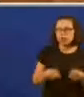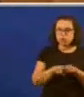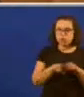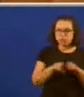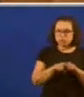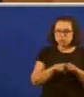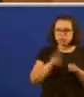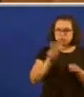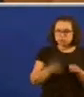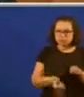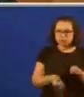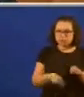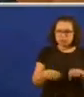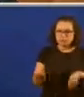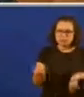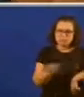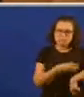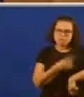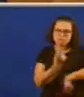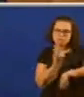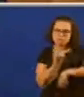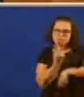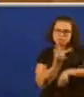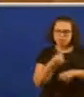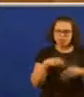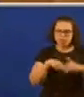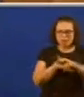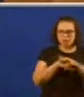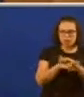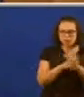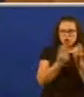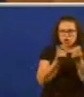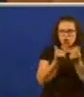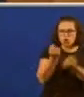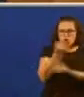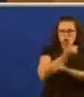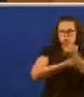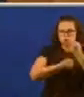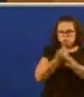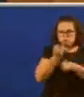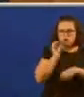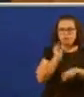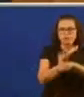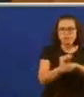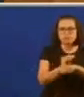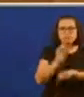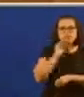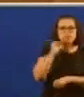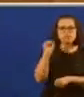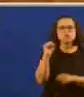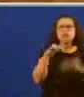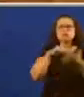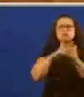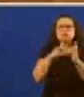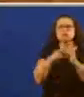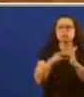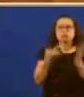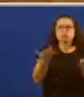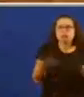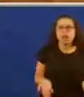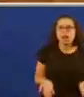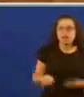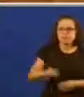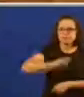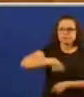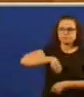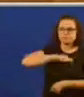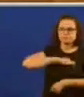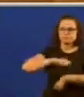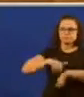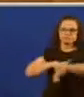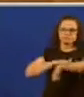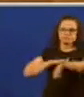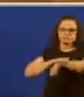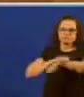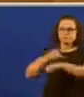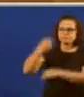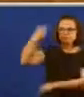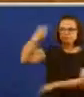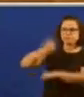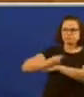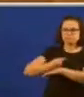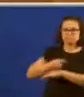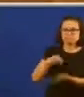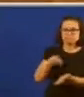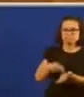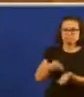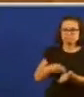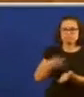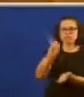de fondos, é un problema de recursos que se destinan a dependencia. O Estado ten unha débeda con este país de 150